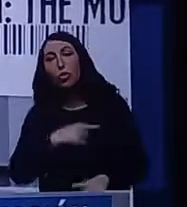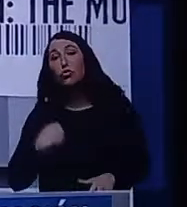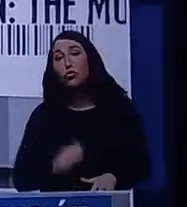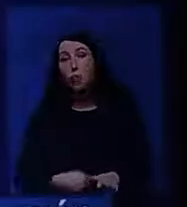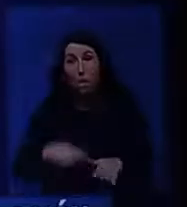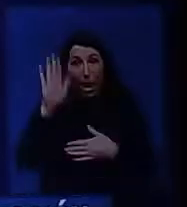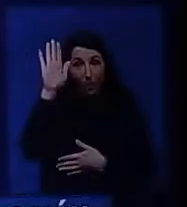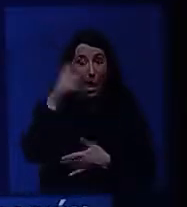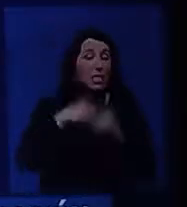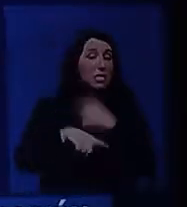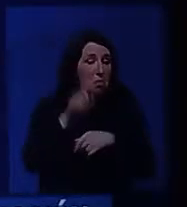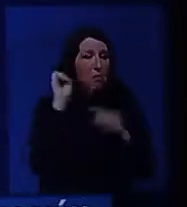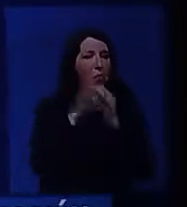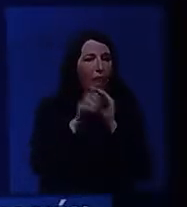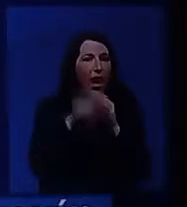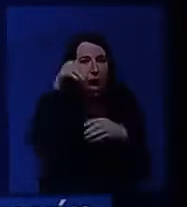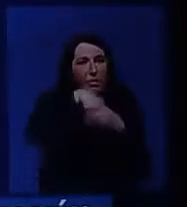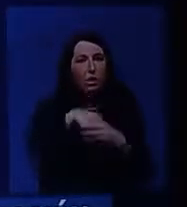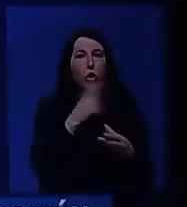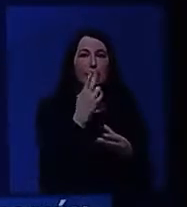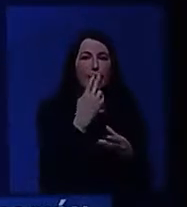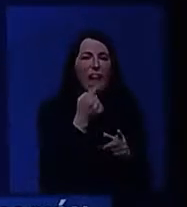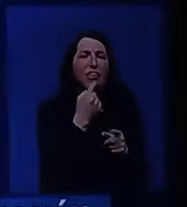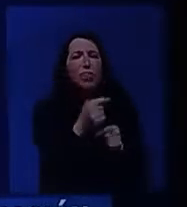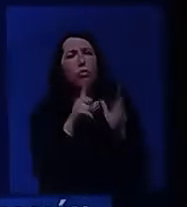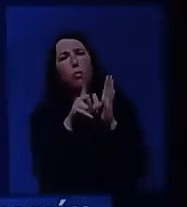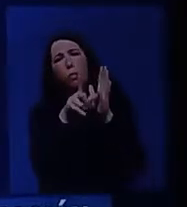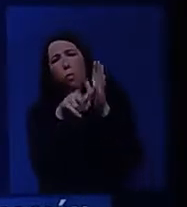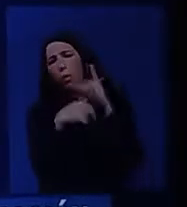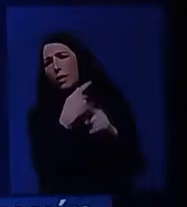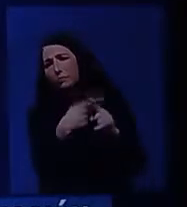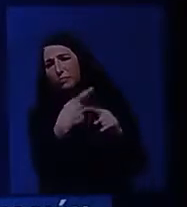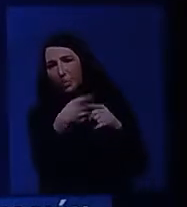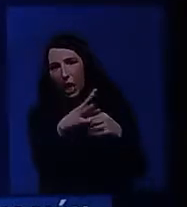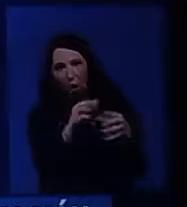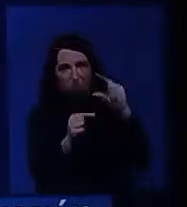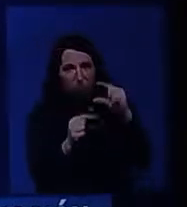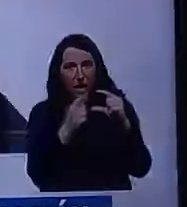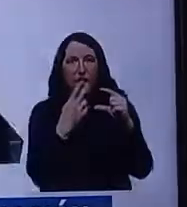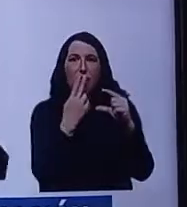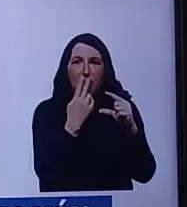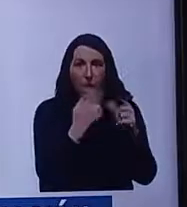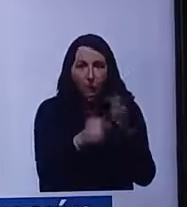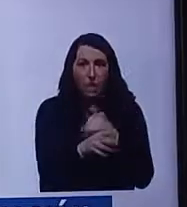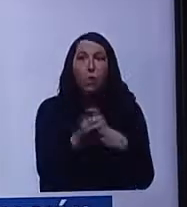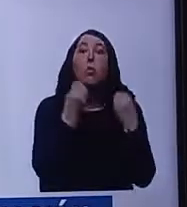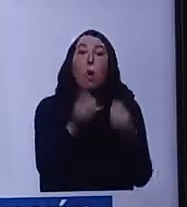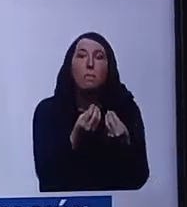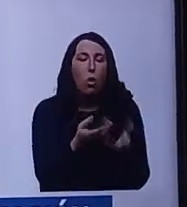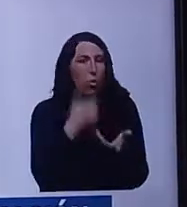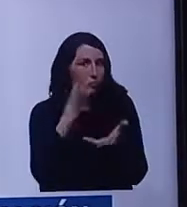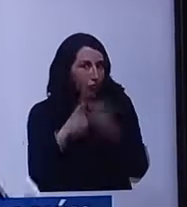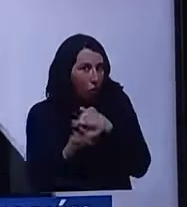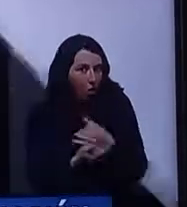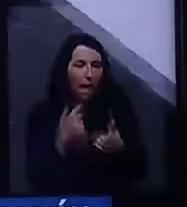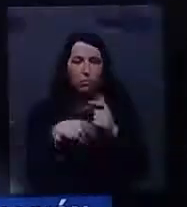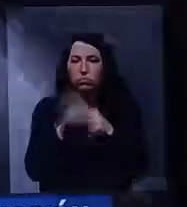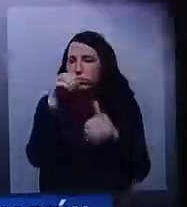siglos. Estos dispositivos se llaman cristales de datos. ¿Cómo funcionan? Son cristales de vidrio que se moldean en láseres